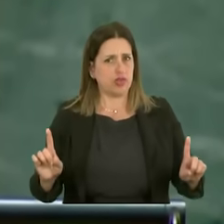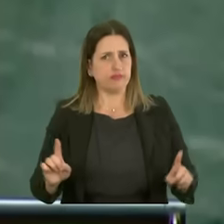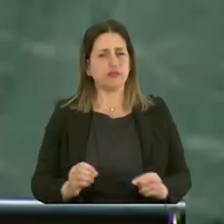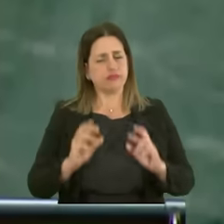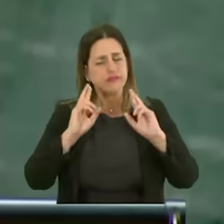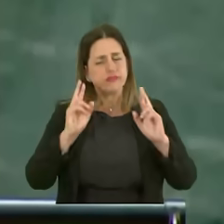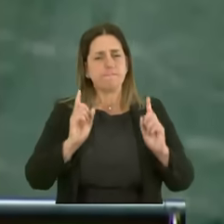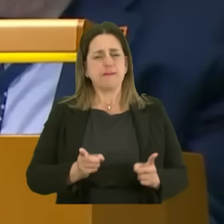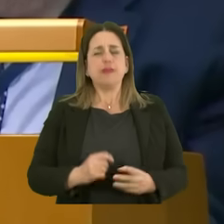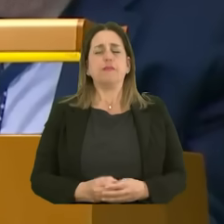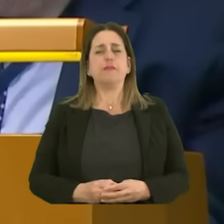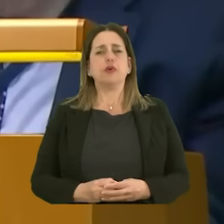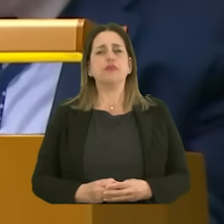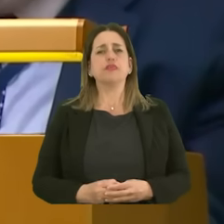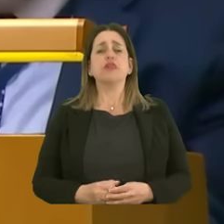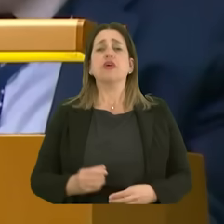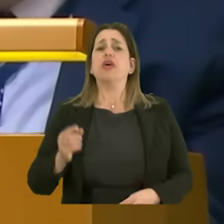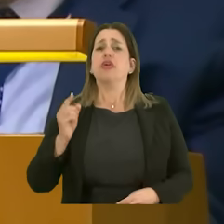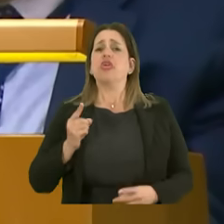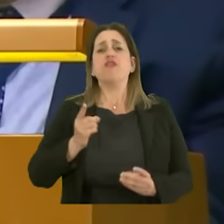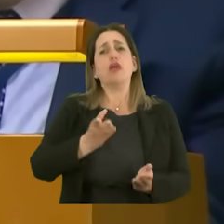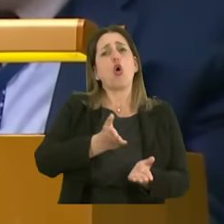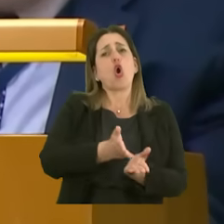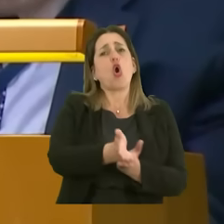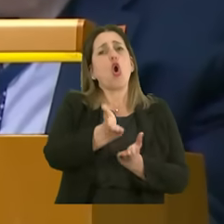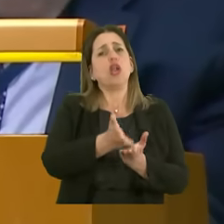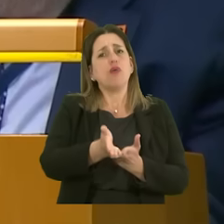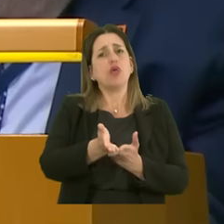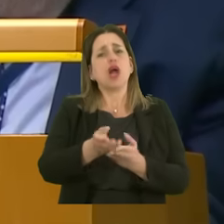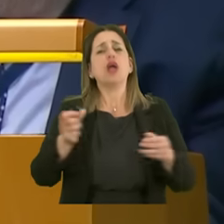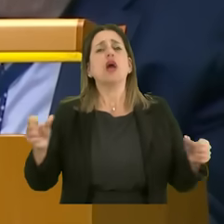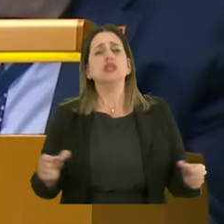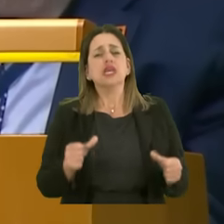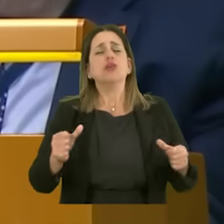económico tenemos que colaborar en construir un derecho